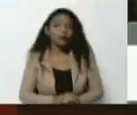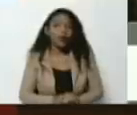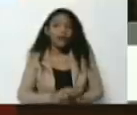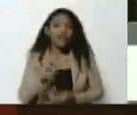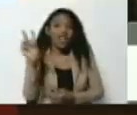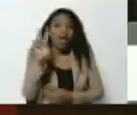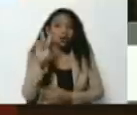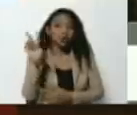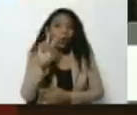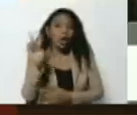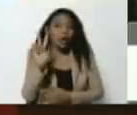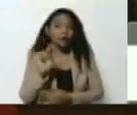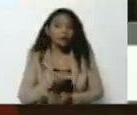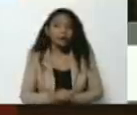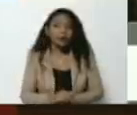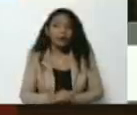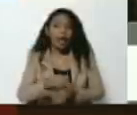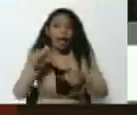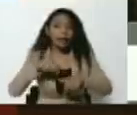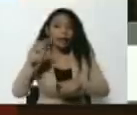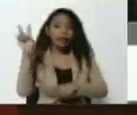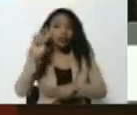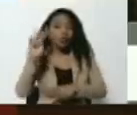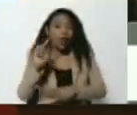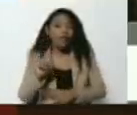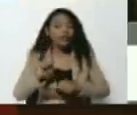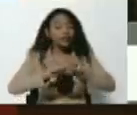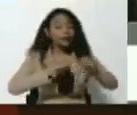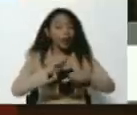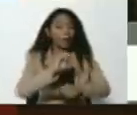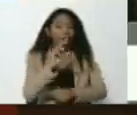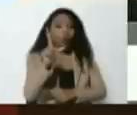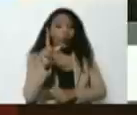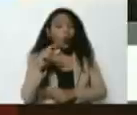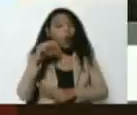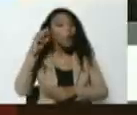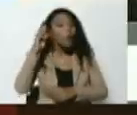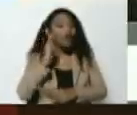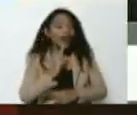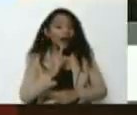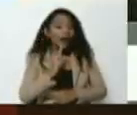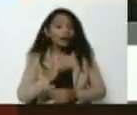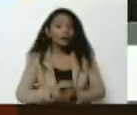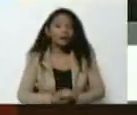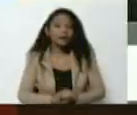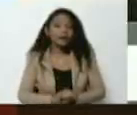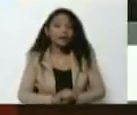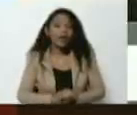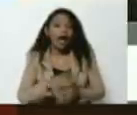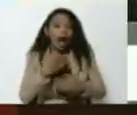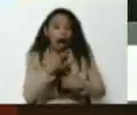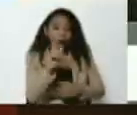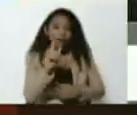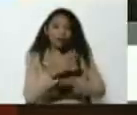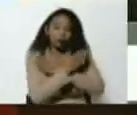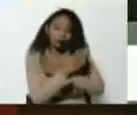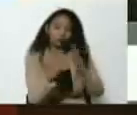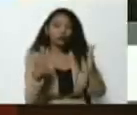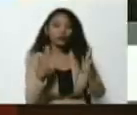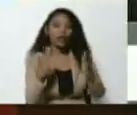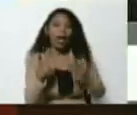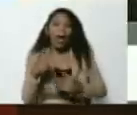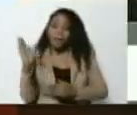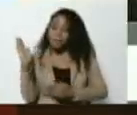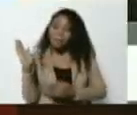Venezuela, esta Venezuela del siglo XXI bolivariana y revolucionaria, está dispuesta a pasar